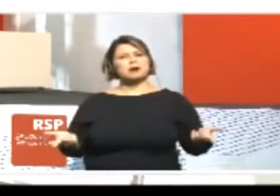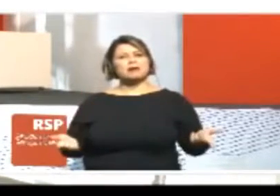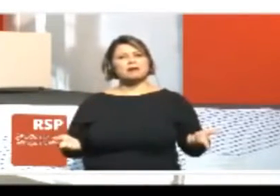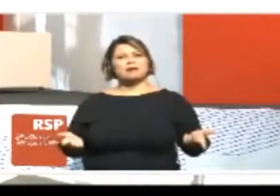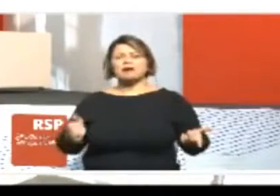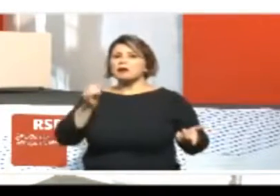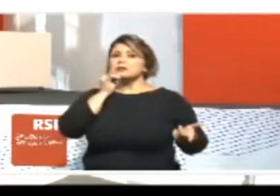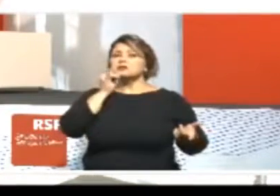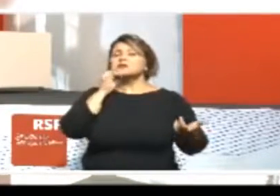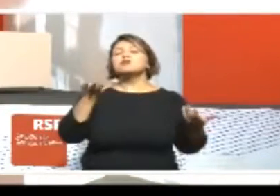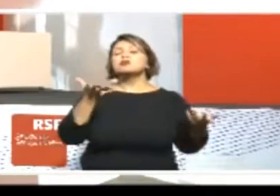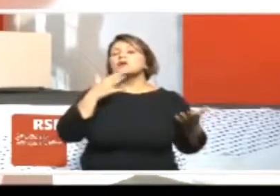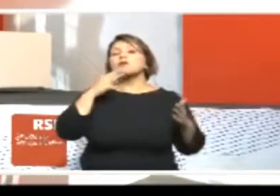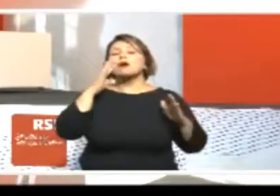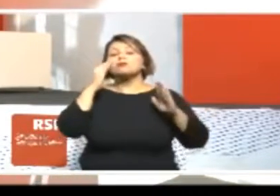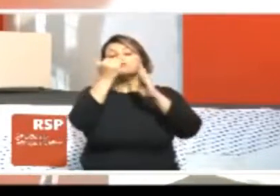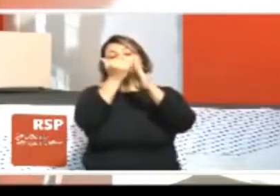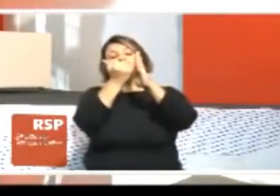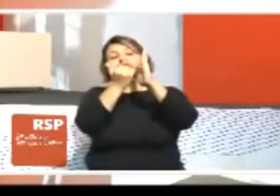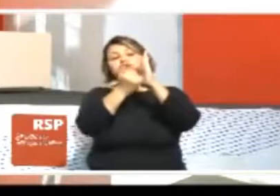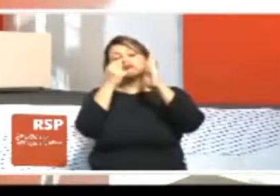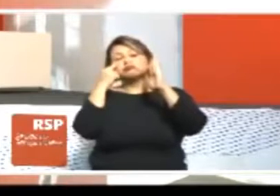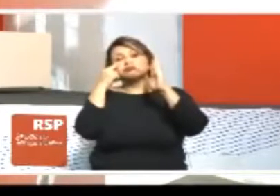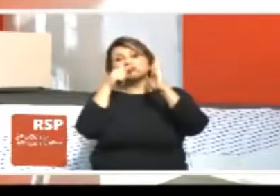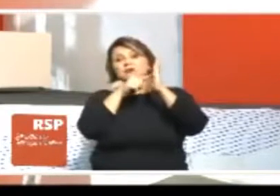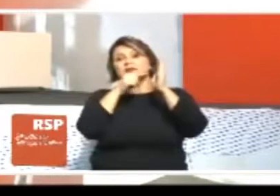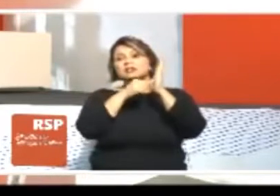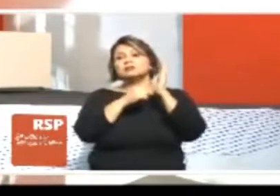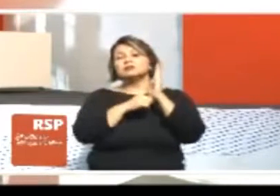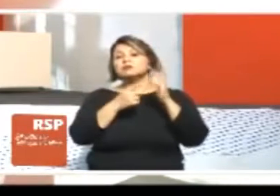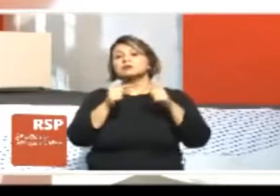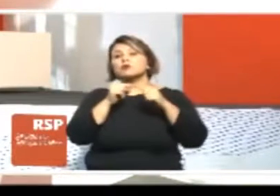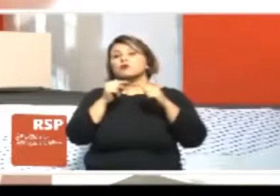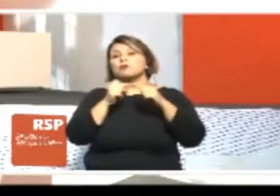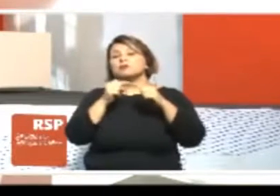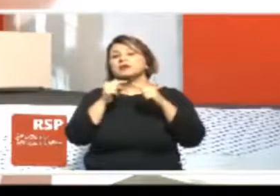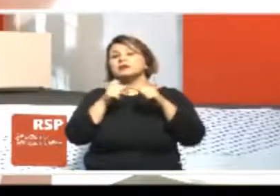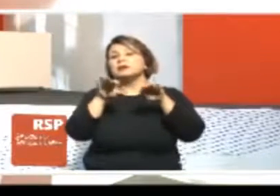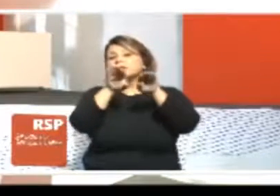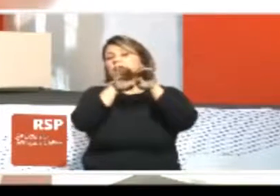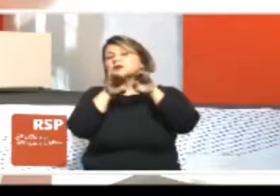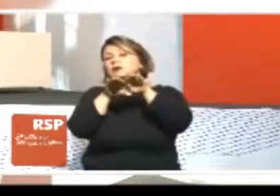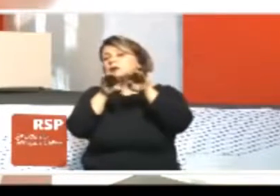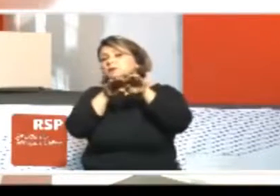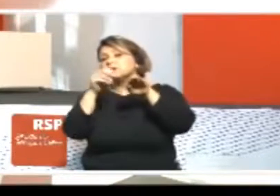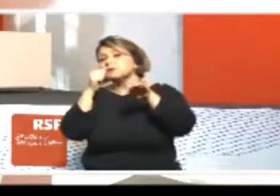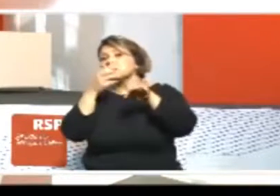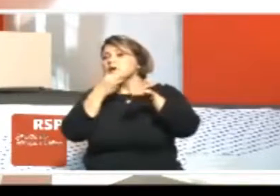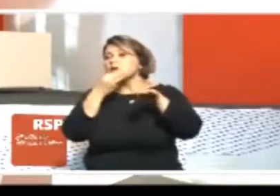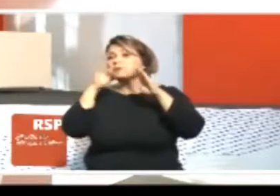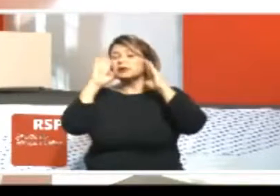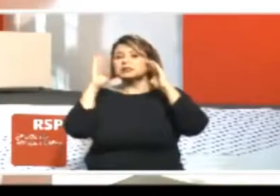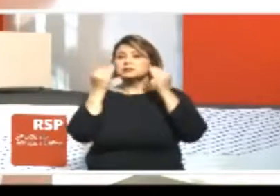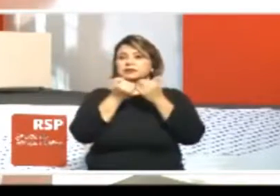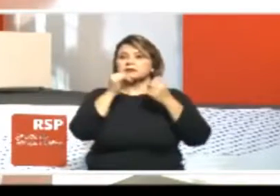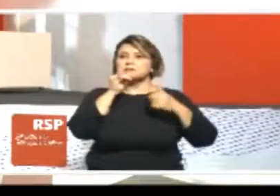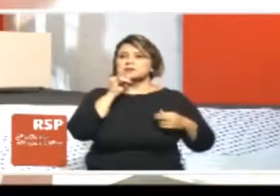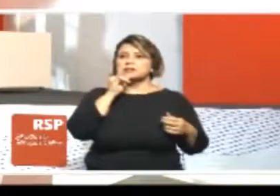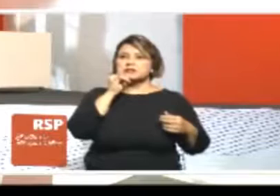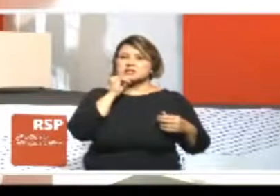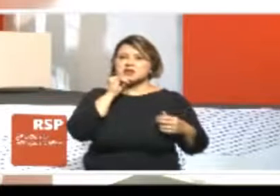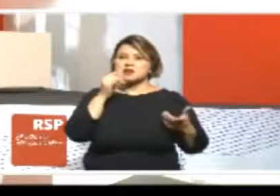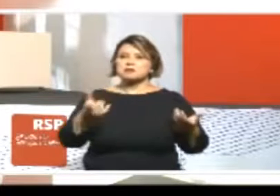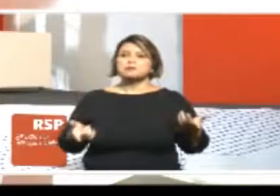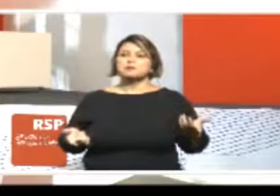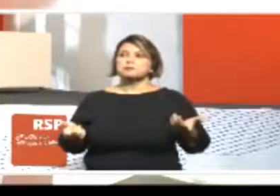los ministerios equitativos en el caso de México? ¿Cuál diría usted? Yo diría el Ministerio del